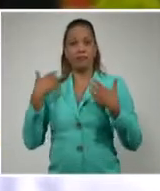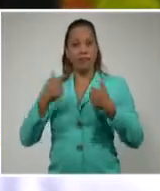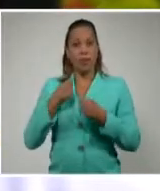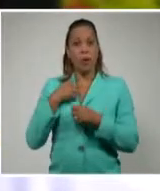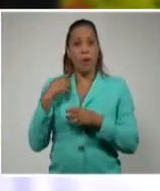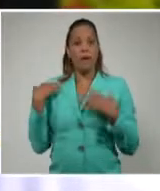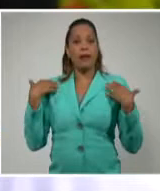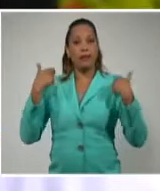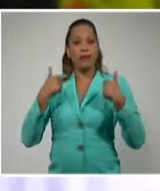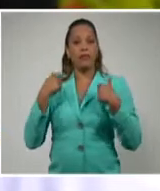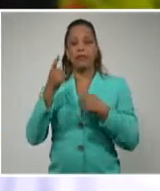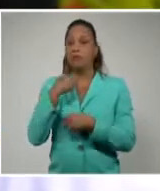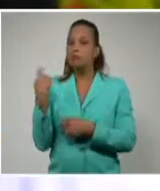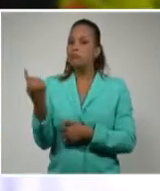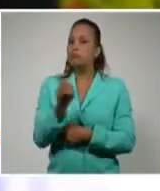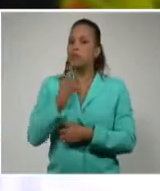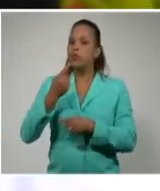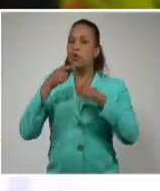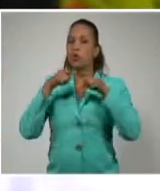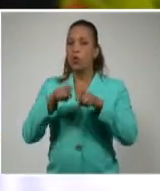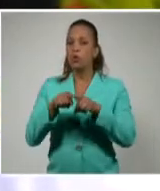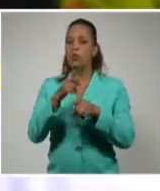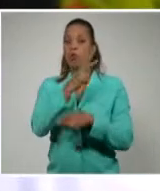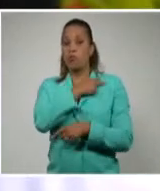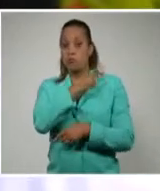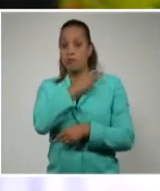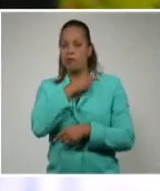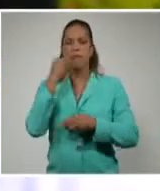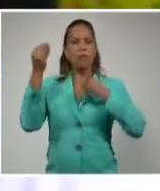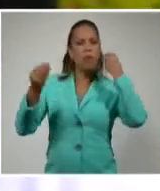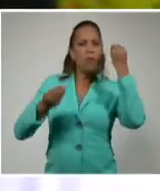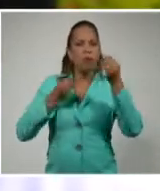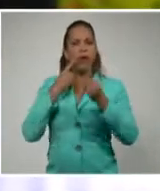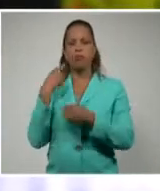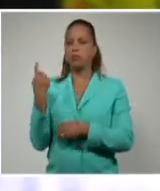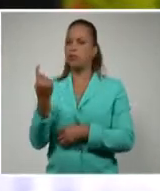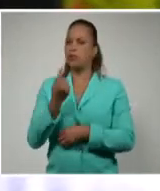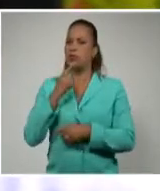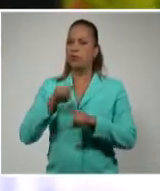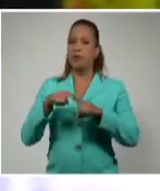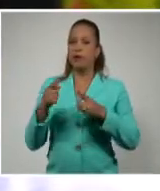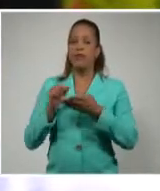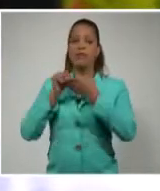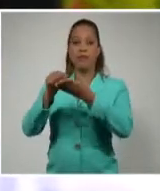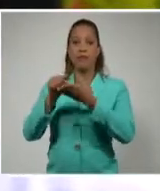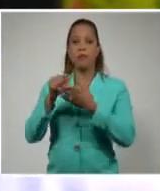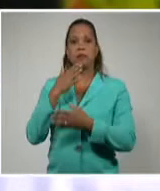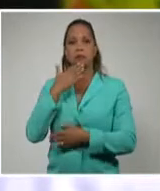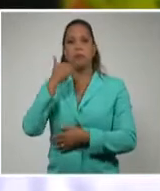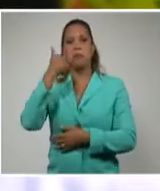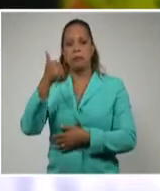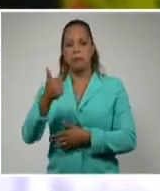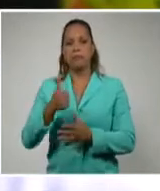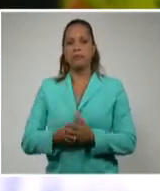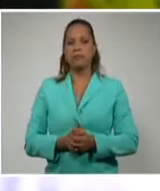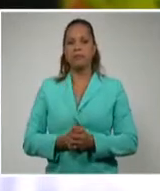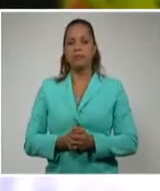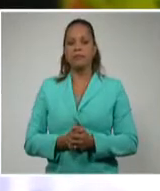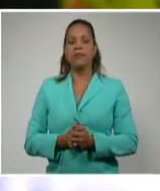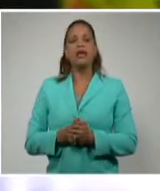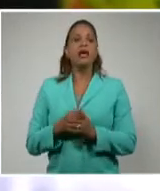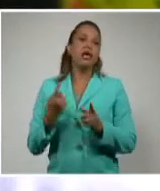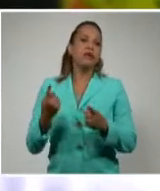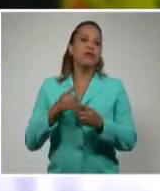en Miranda y en conjunto con el jefe de la misión siempre se han preocupado mucho porque nuestros servicios sean lo más funcionales posible y que eso se